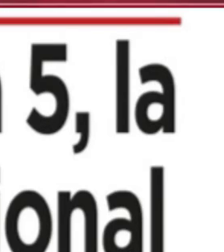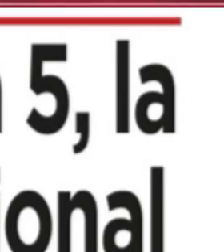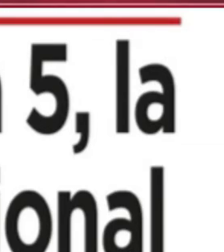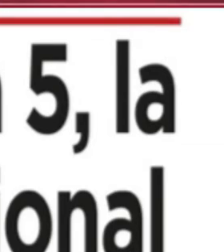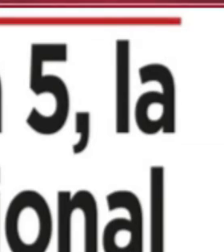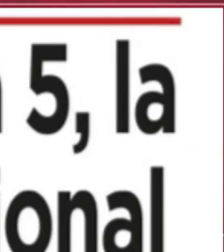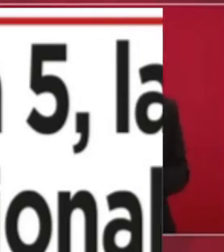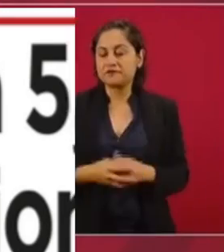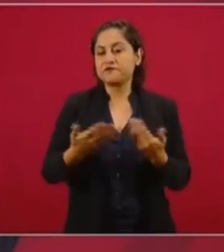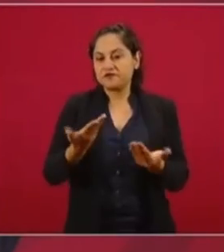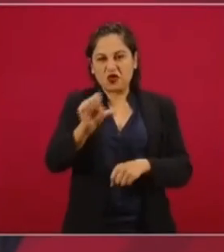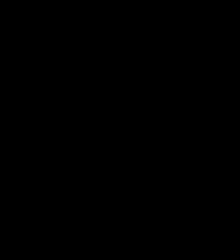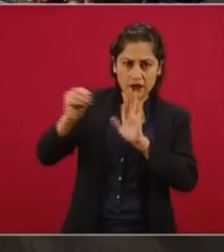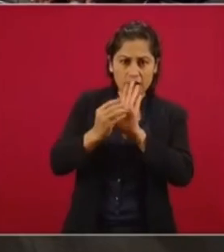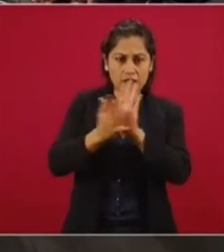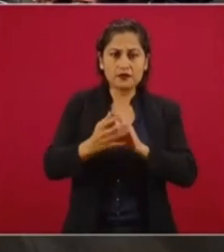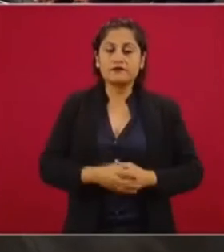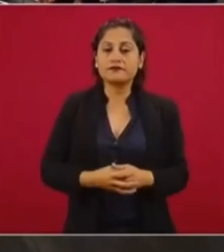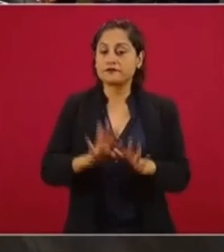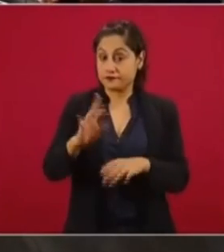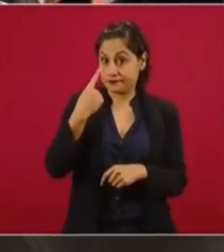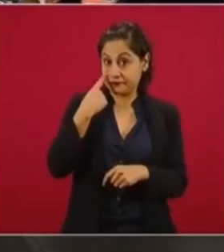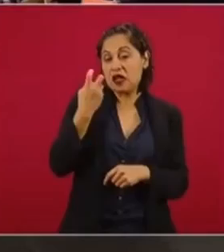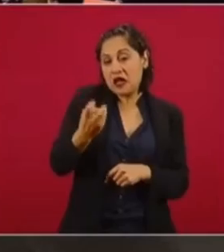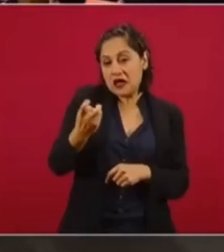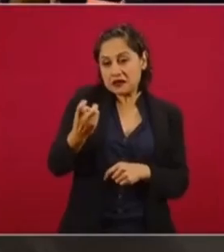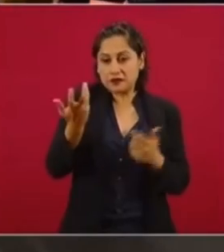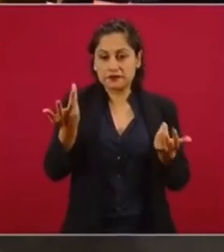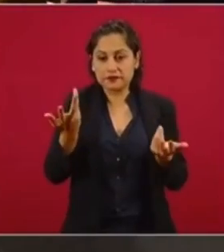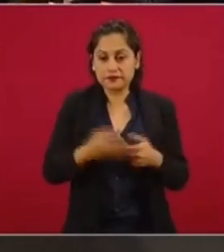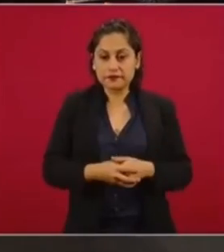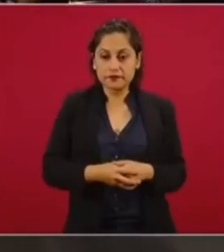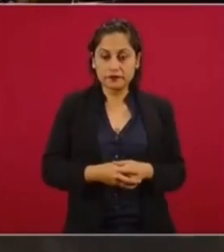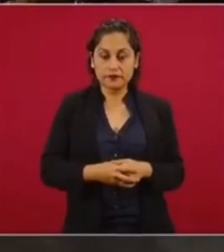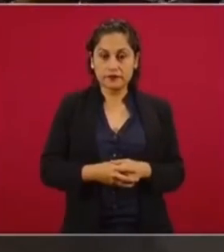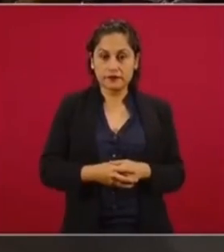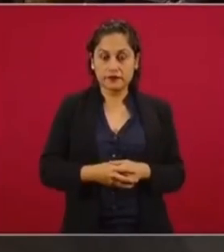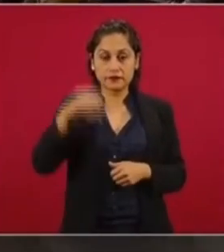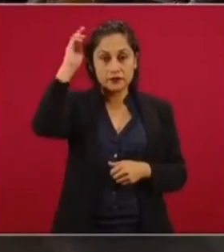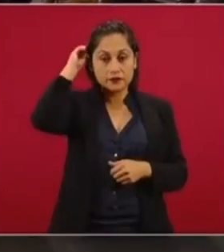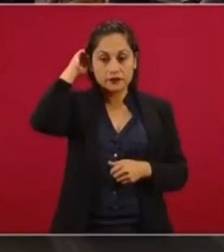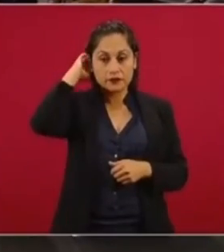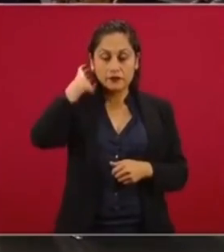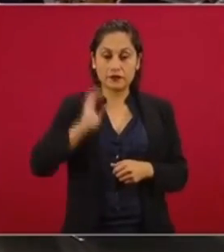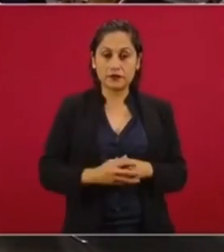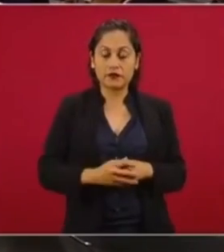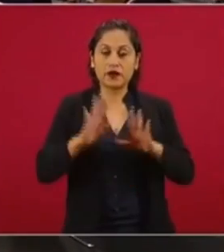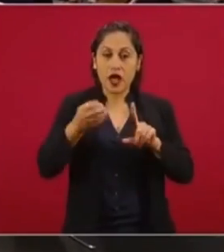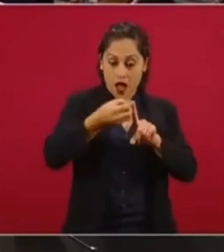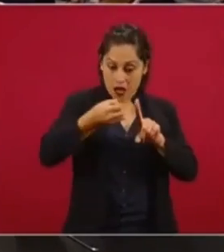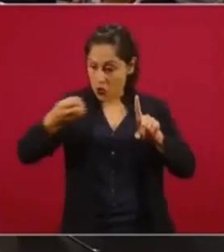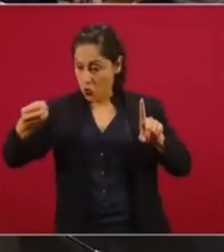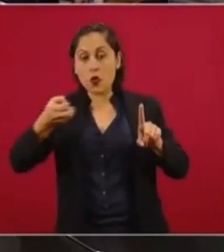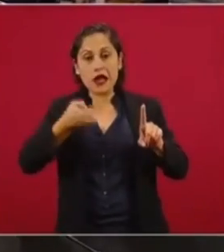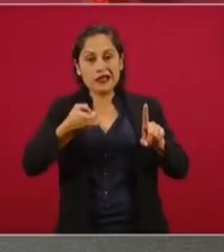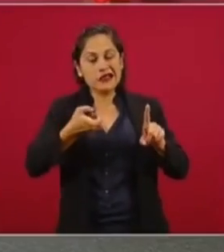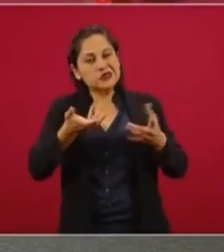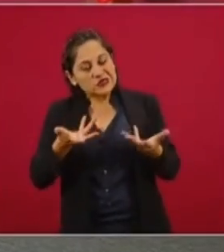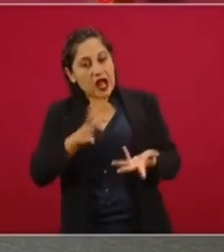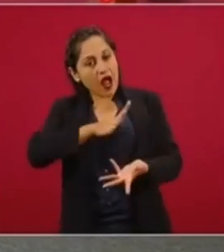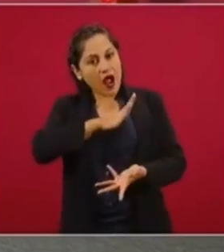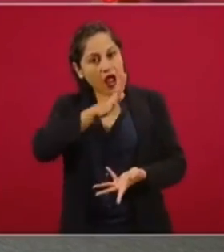Sobre la pregunta, es así, muy genérica, yo no diría abstracta porque ya